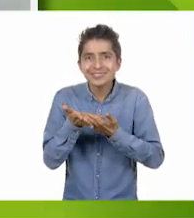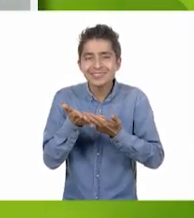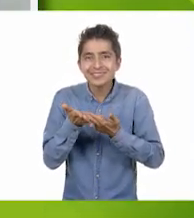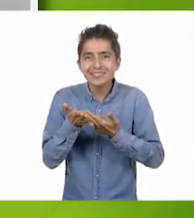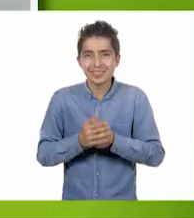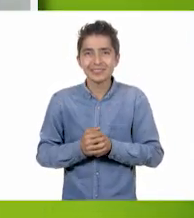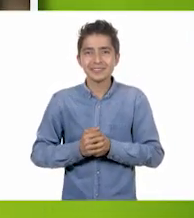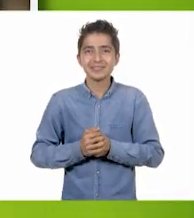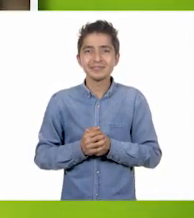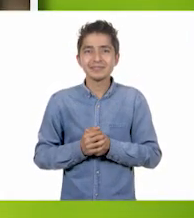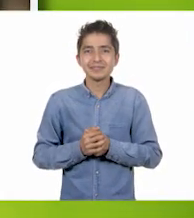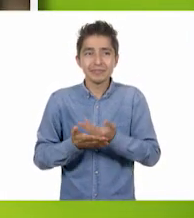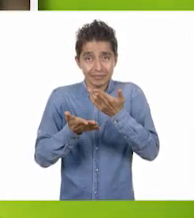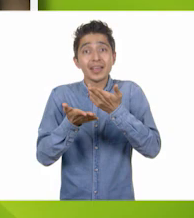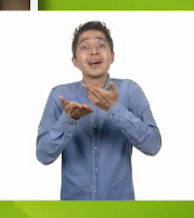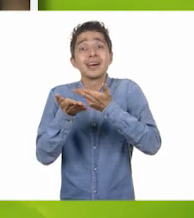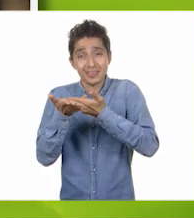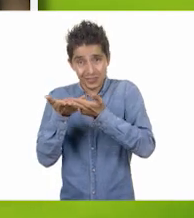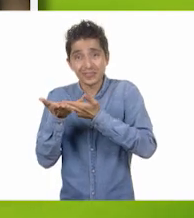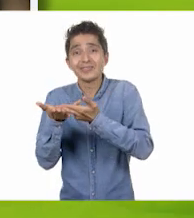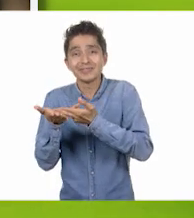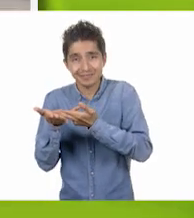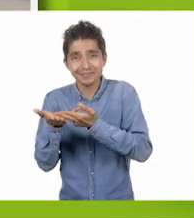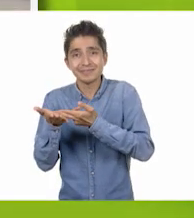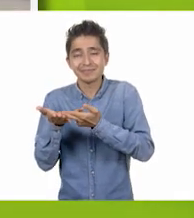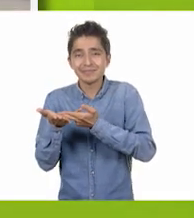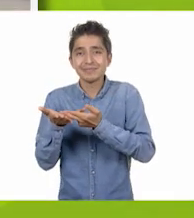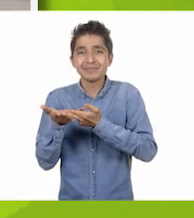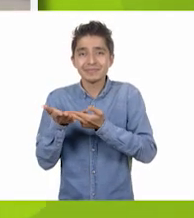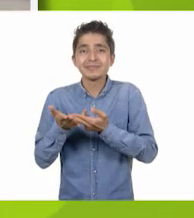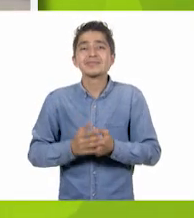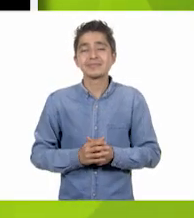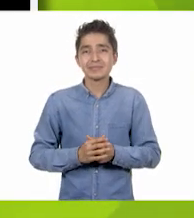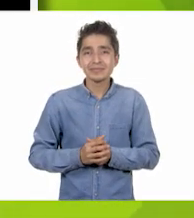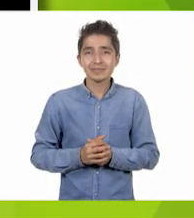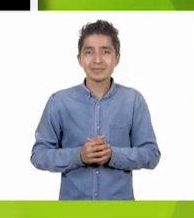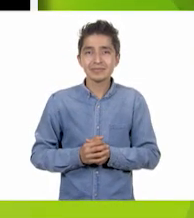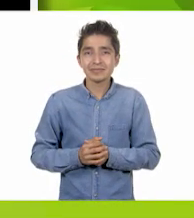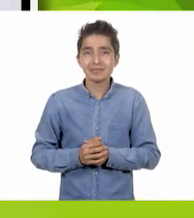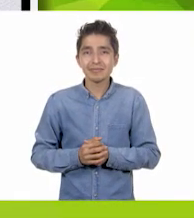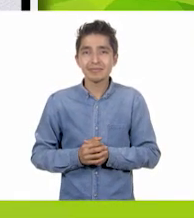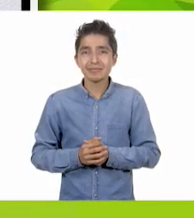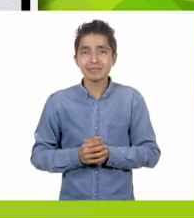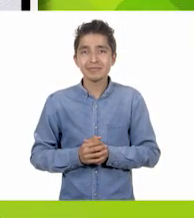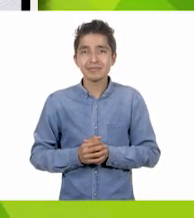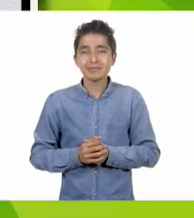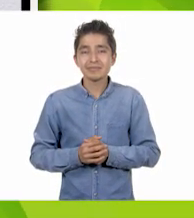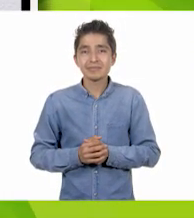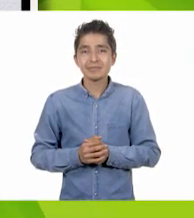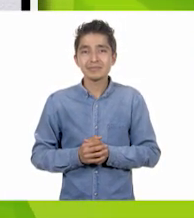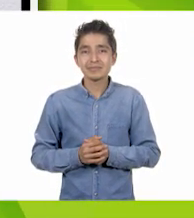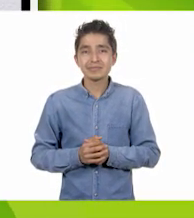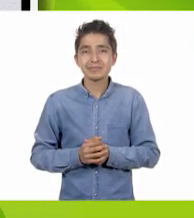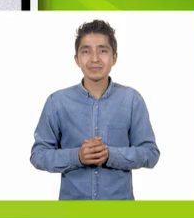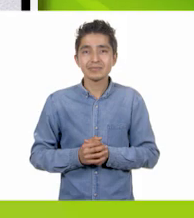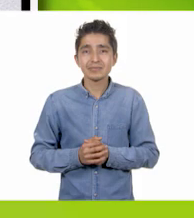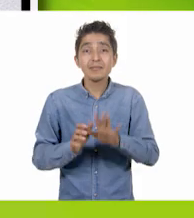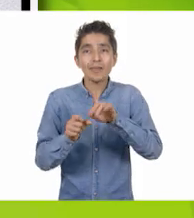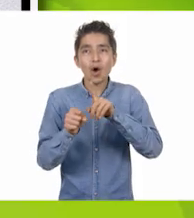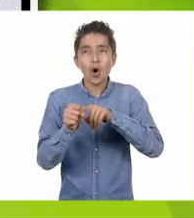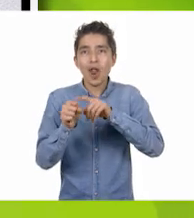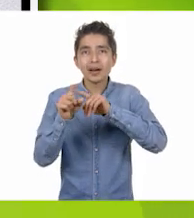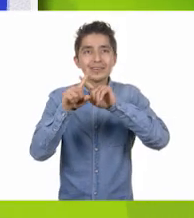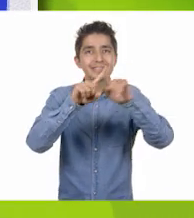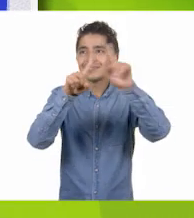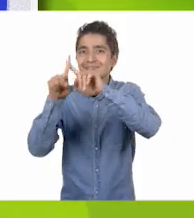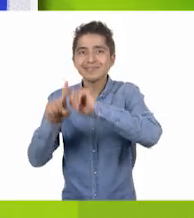Negro. Negro. Negro. Negro. Negro. Negro. Negro. Negro. Negro. Negro. Negro. Negro. Negro. Negro. Negro. Negro. Negro. Negro. Negro. Negro. Negro. Negro. Negro. Negro. Negro. Negro. Negro. Negro. Negro. Negro. Negro. Negro. Negro. Negro. Negro. Negro. Negro. Negro. Negro. Negro. Negro. Negro. Negro. Negro. Negro. Negro. Negro. Negro. Negro. Negro. Negro. Negro. Negro. Negro. Negro. Negro. Negro. Negro. Negro. Negro. Negro. Negro. Negro.